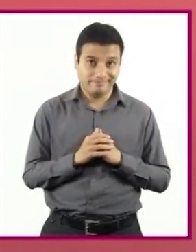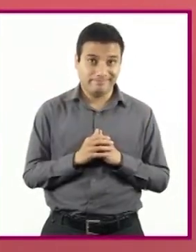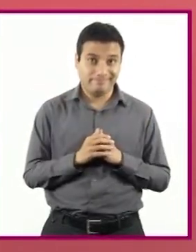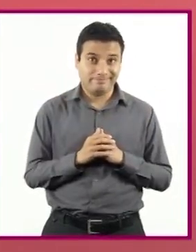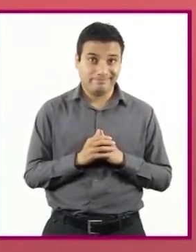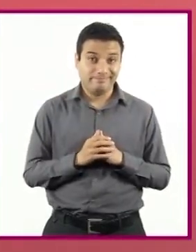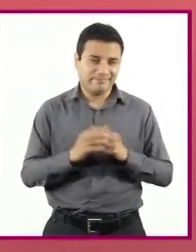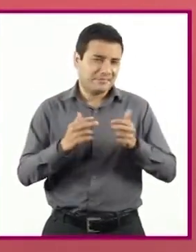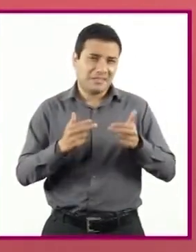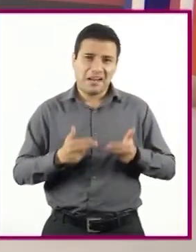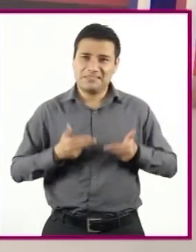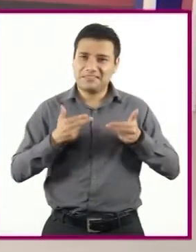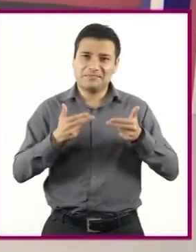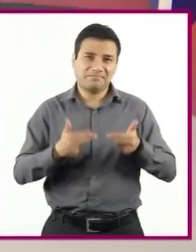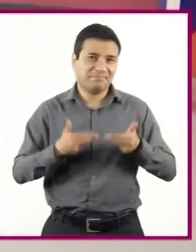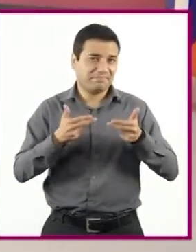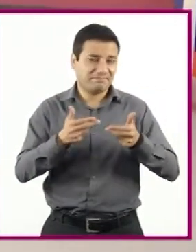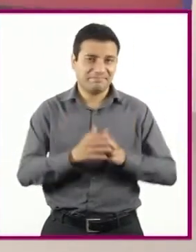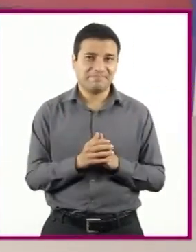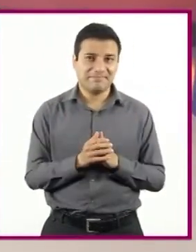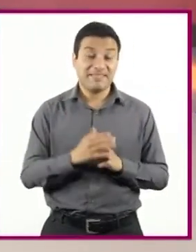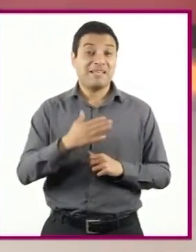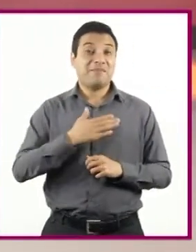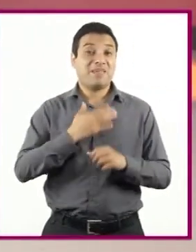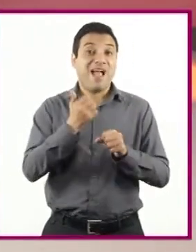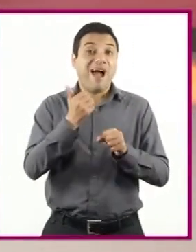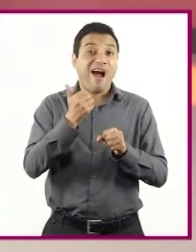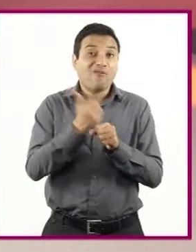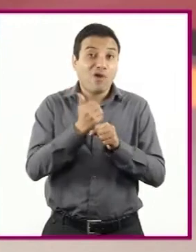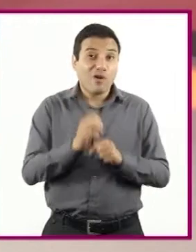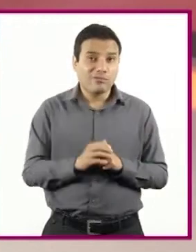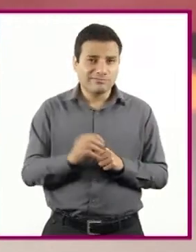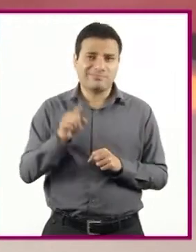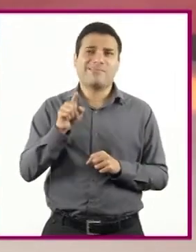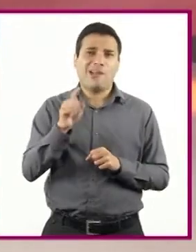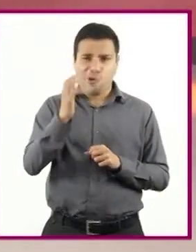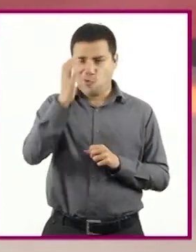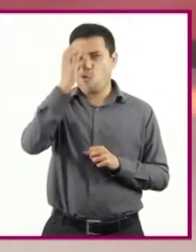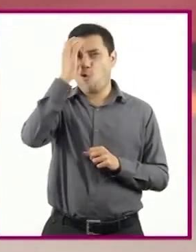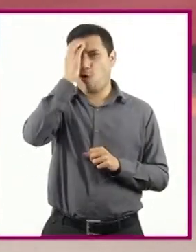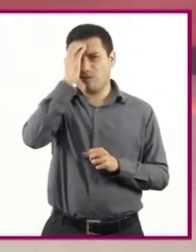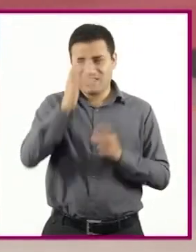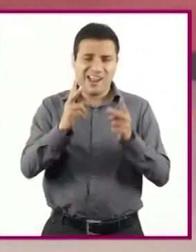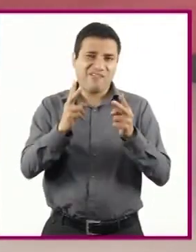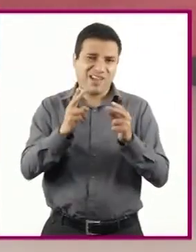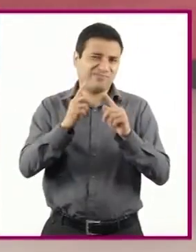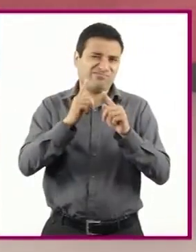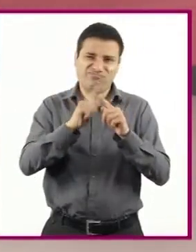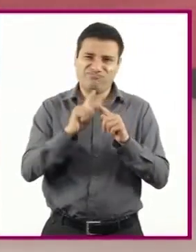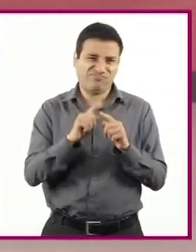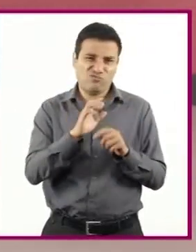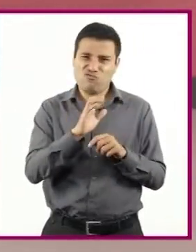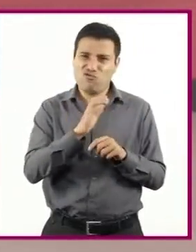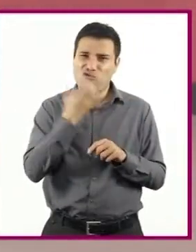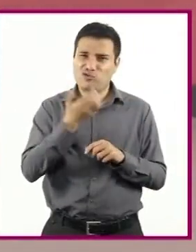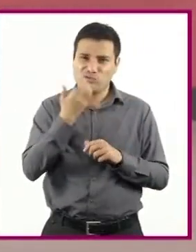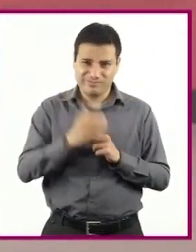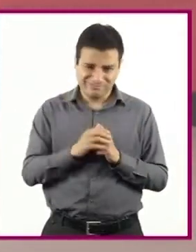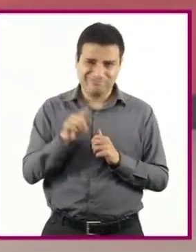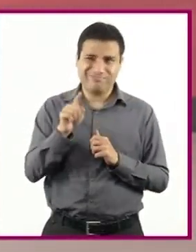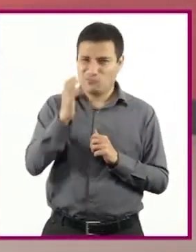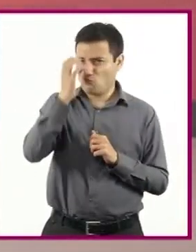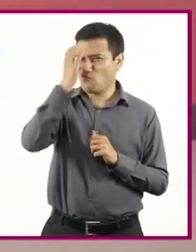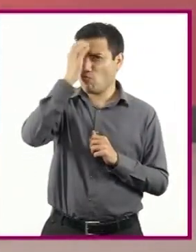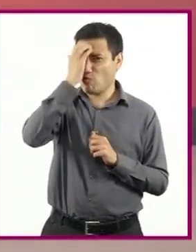especie de herencia de experiencias. Mi abuelo era un gran conocedor de estas tradiciones. Sabía todo tipo de refranes